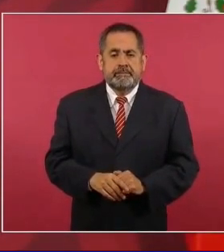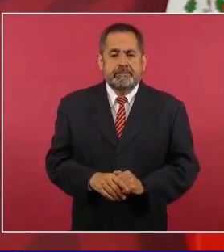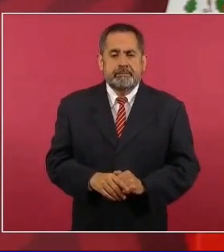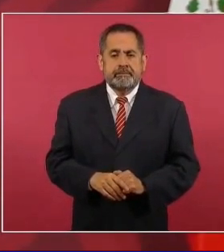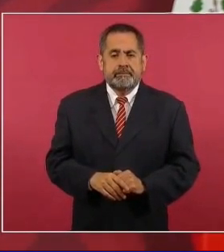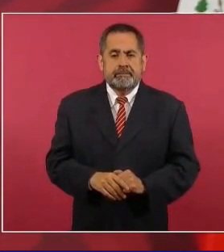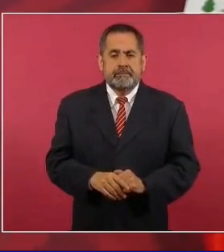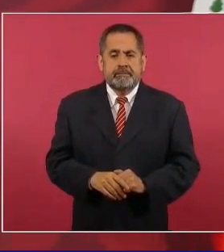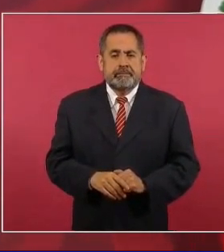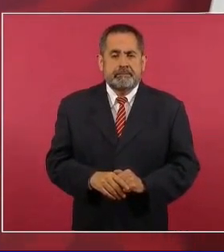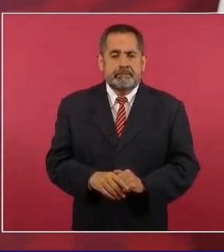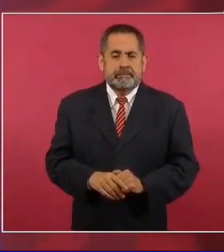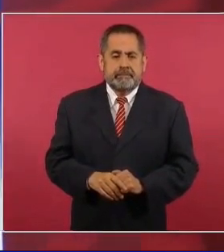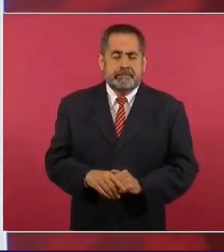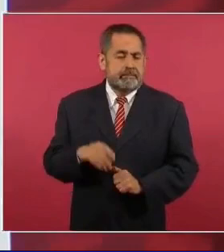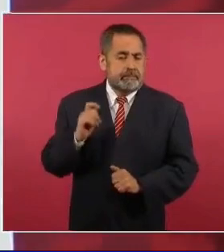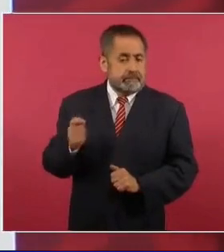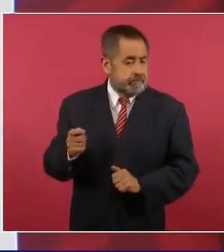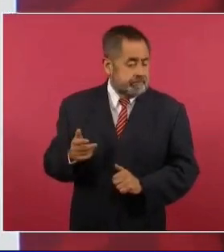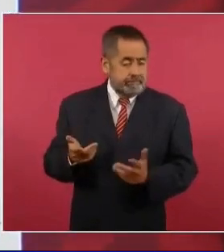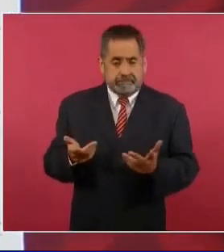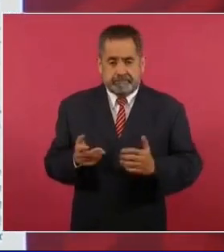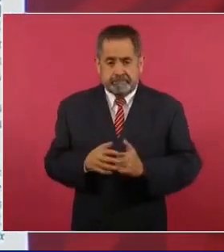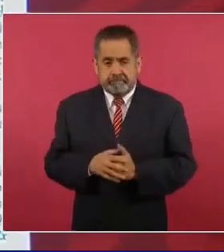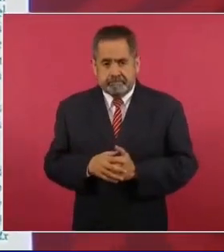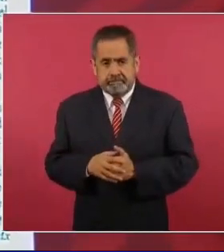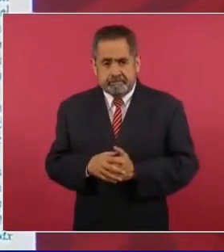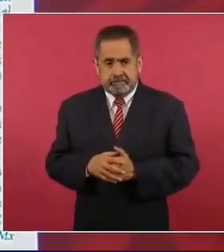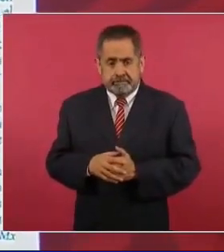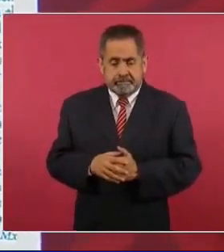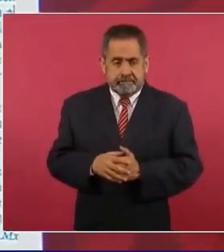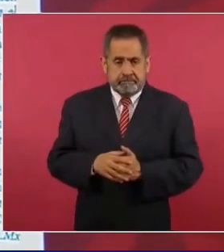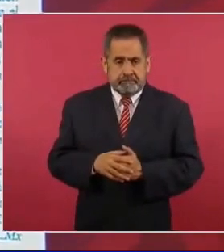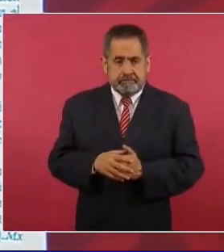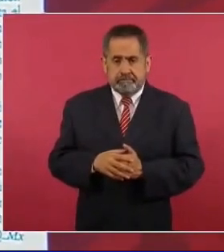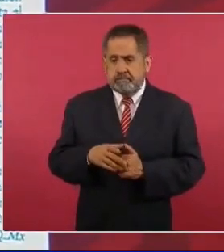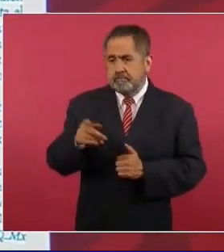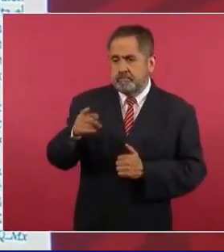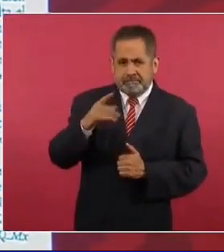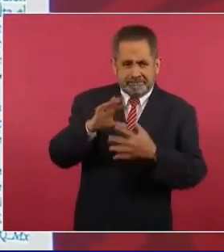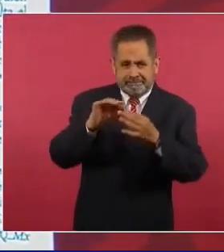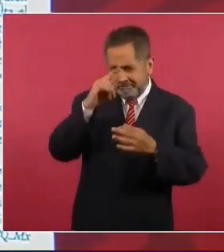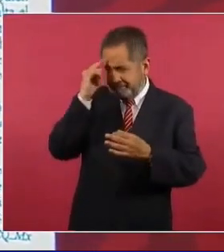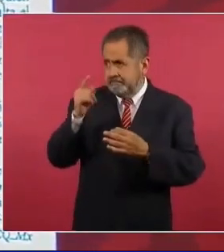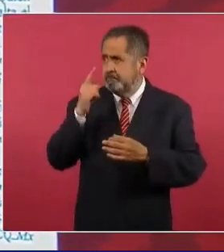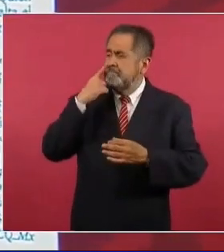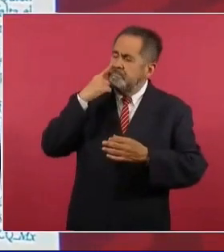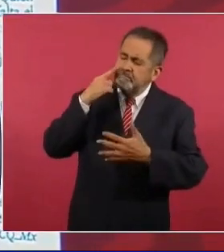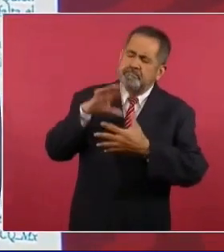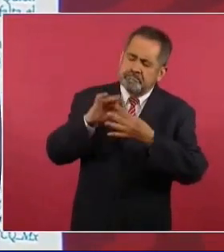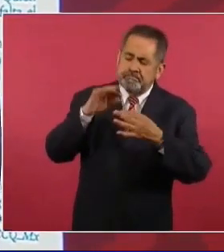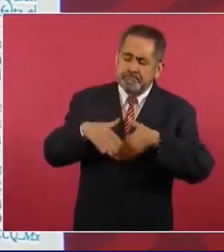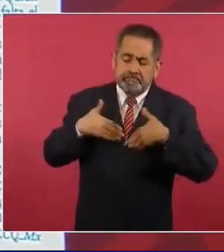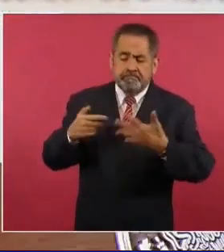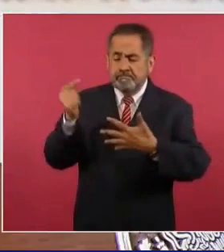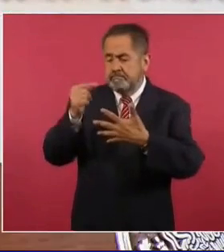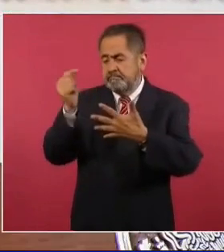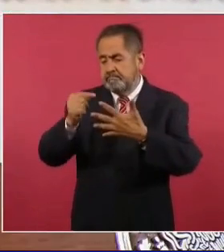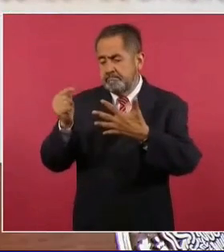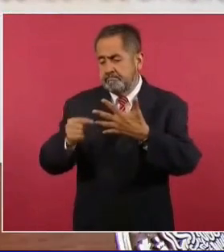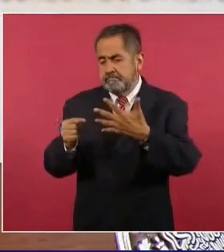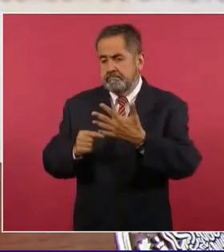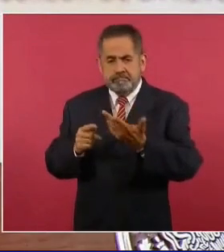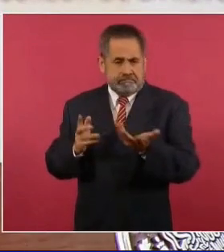¿qué no correspondía decir? Pasó esto y castigar a